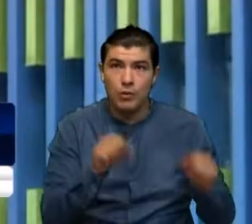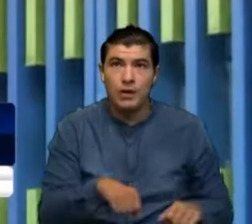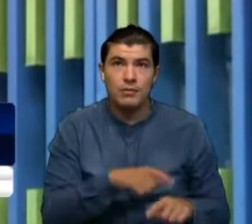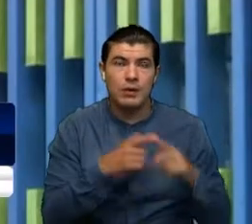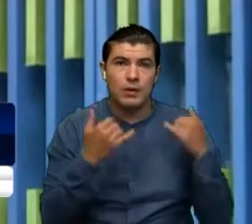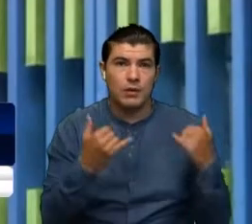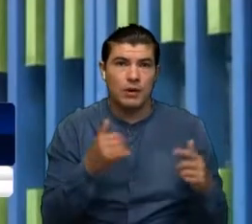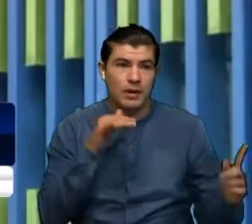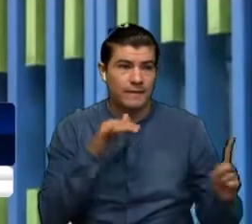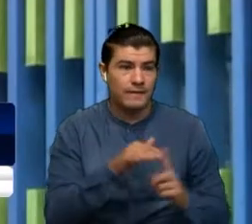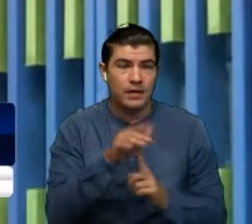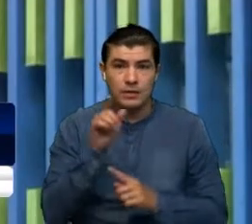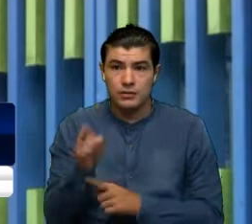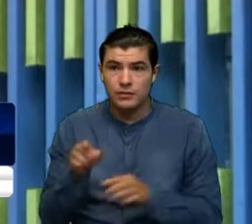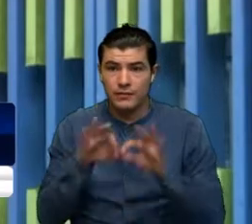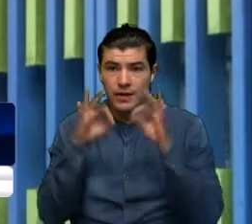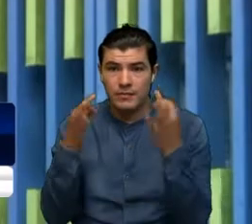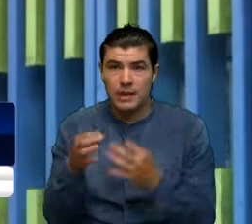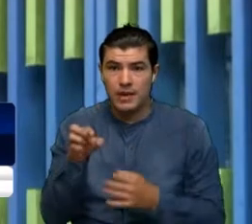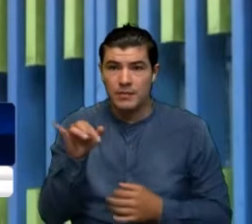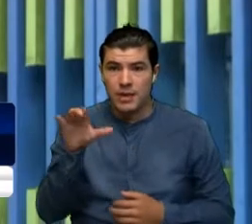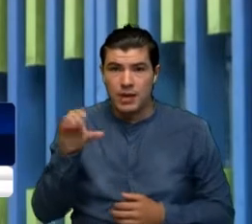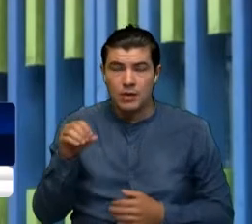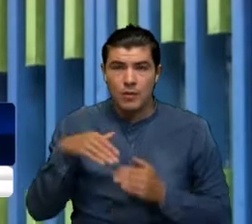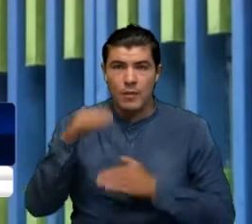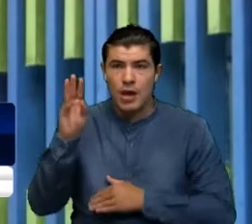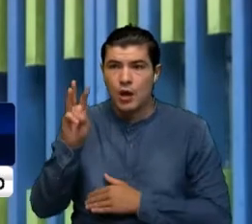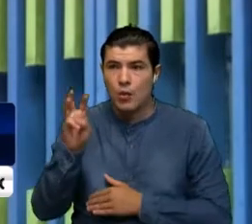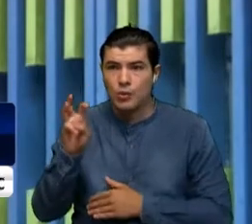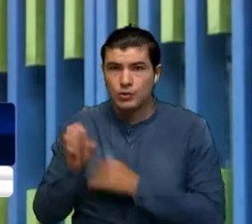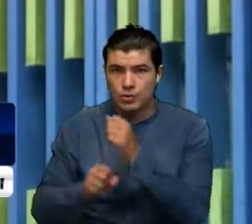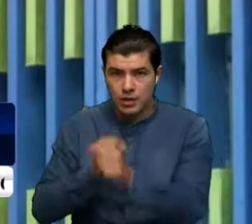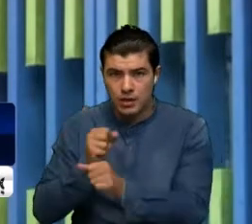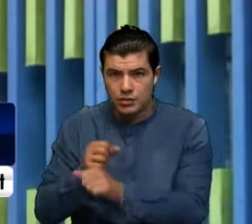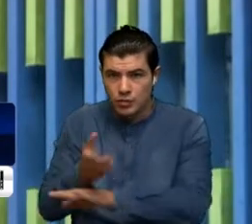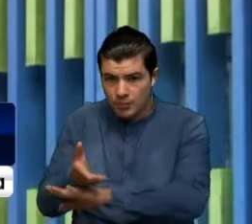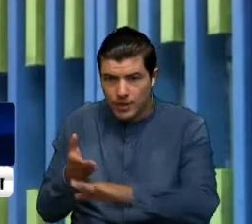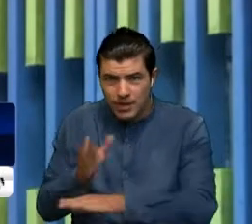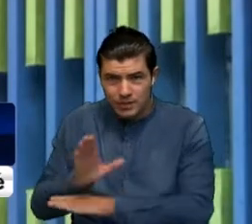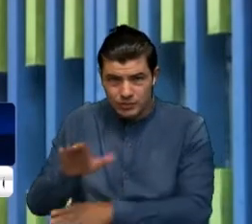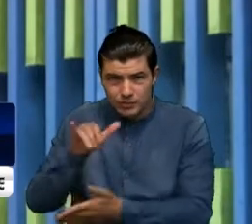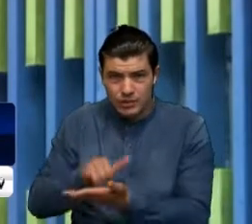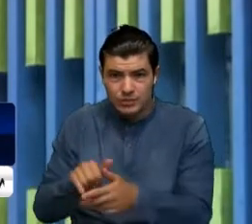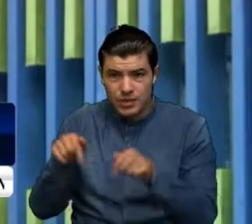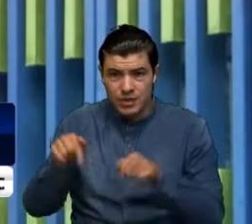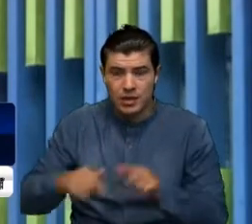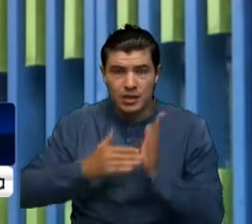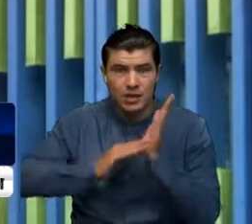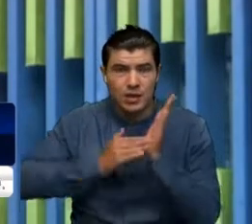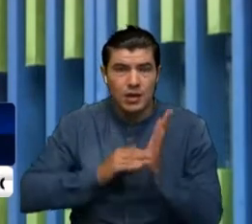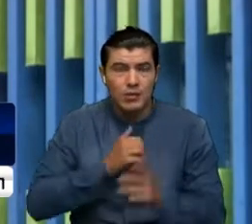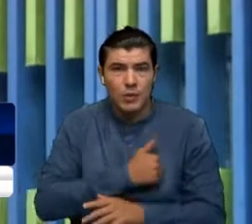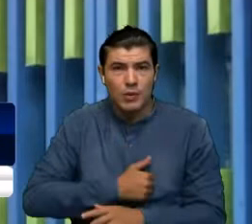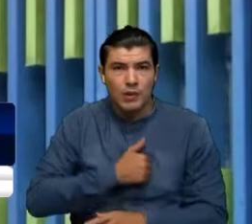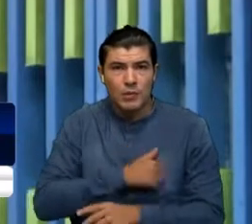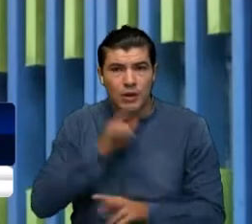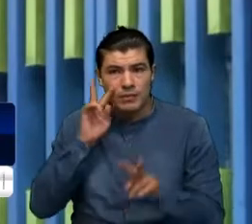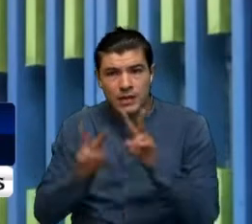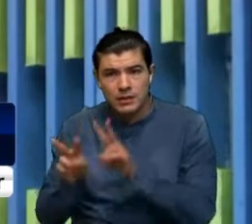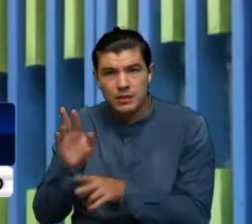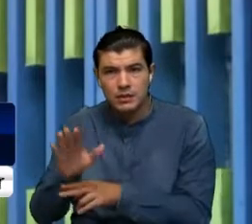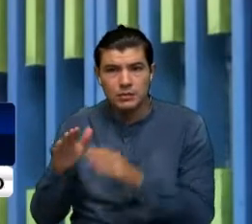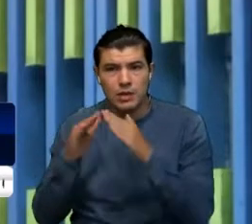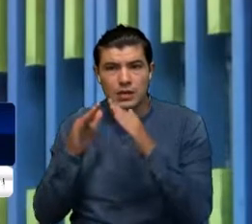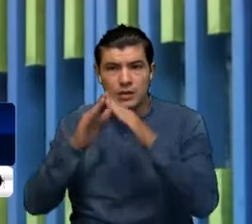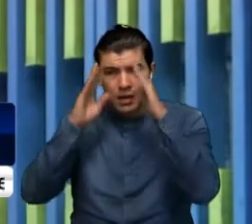y es que la familia pico lleva más de 8 años pidiéndole a las autoridades de aquí de floridablanca que visiten su casa y que